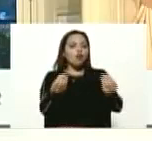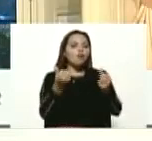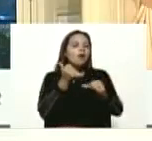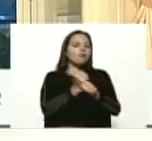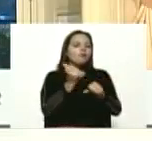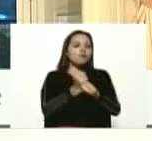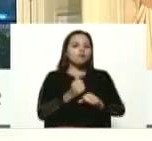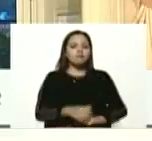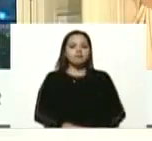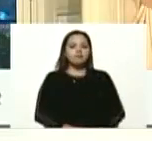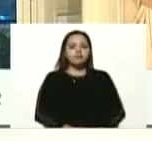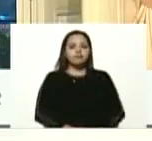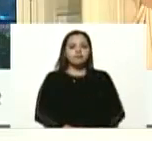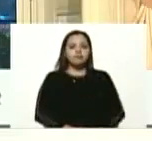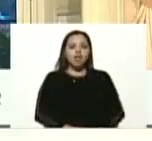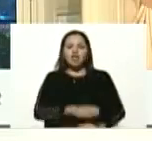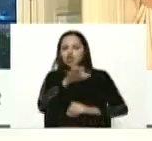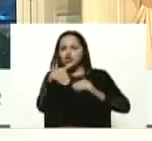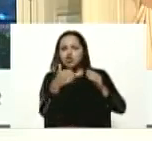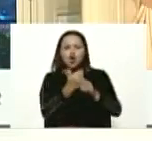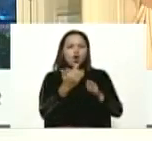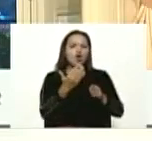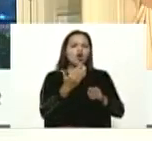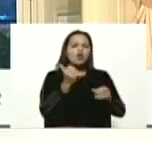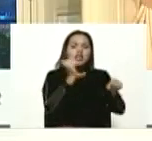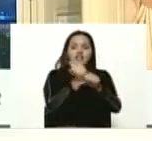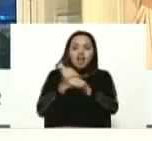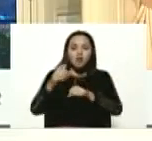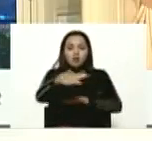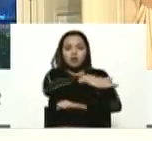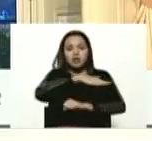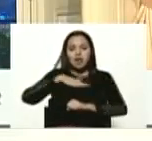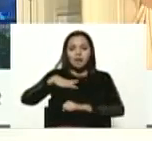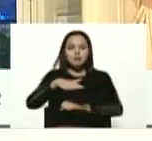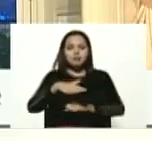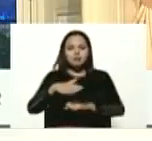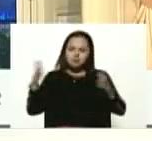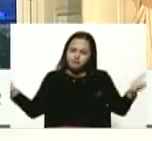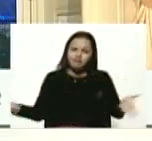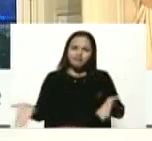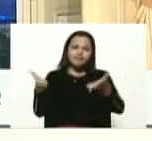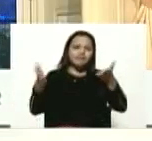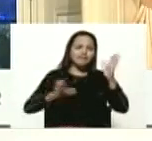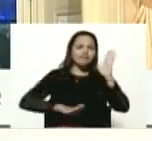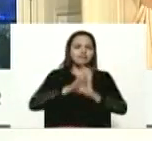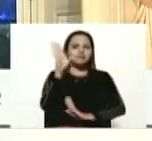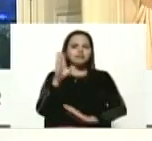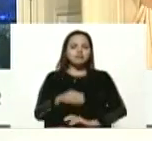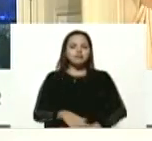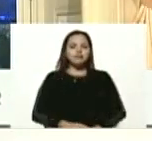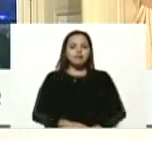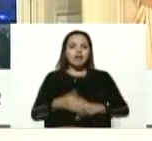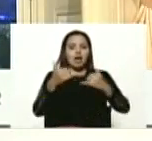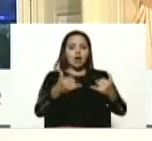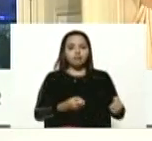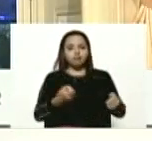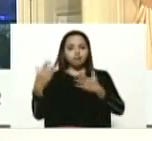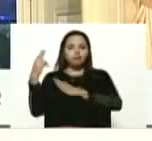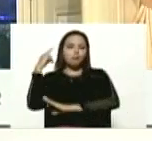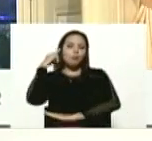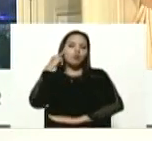campesinas, a todos los trabajadores y trabajadoras del campo. Vamos a seguir avanzando. Fíjense ustedes, vámonos al Estado